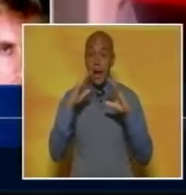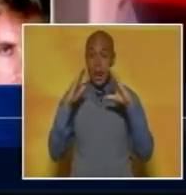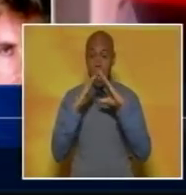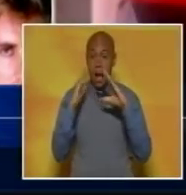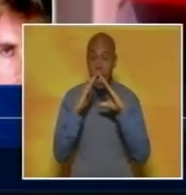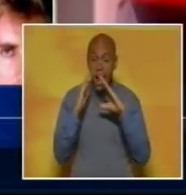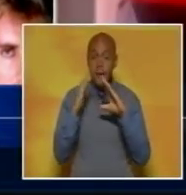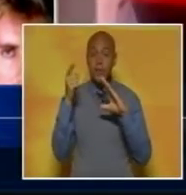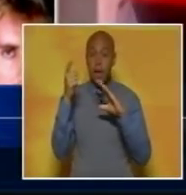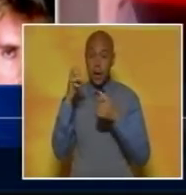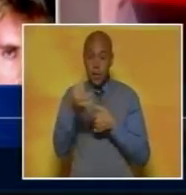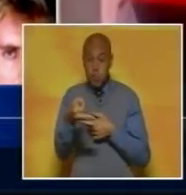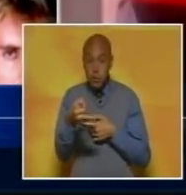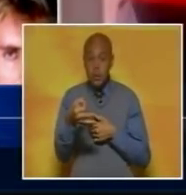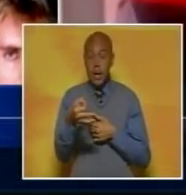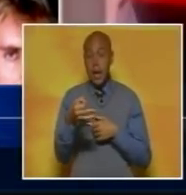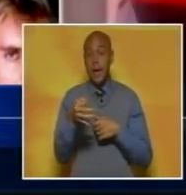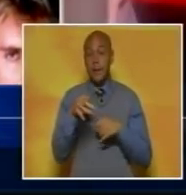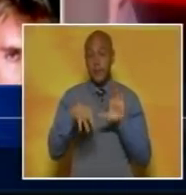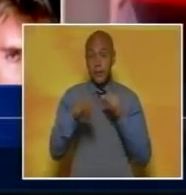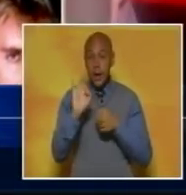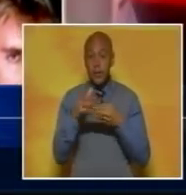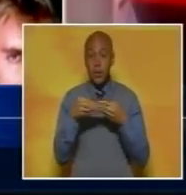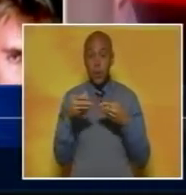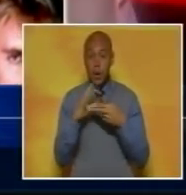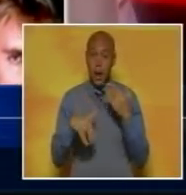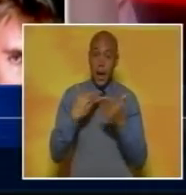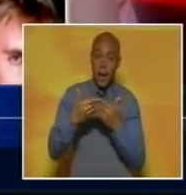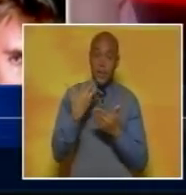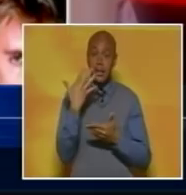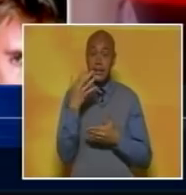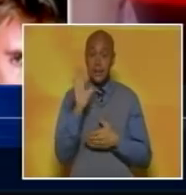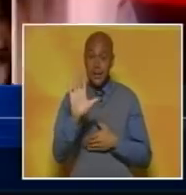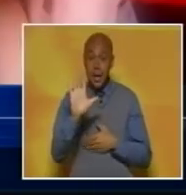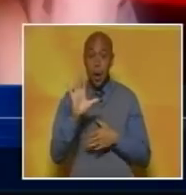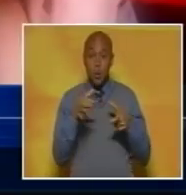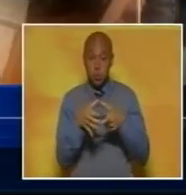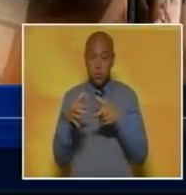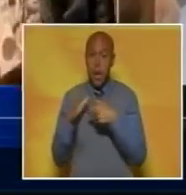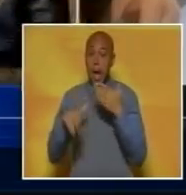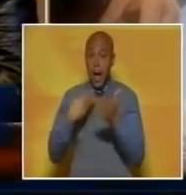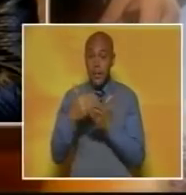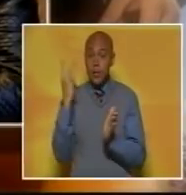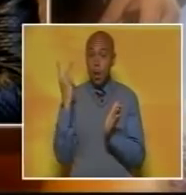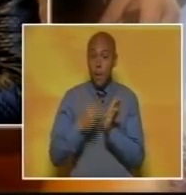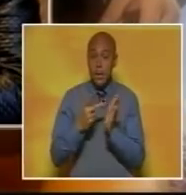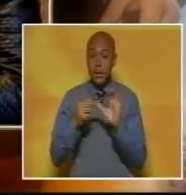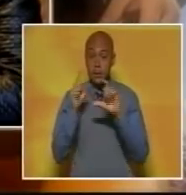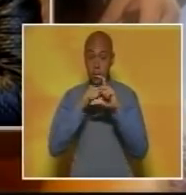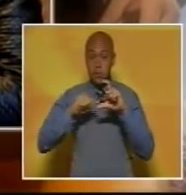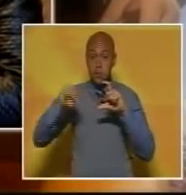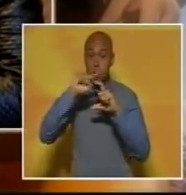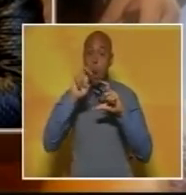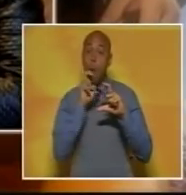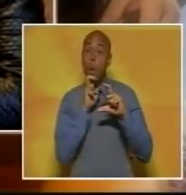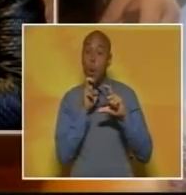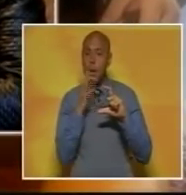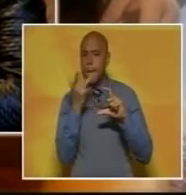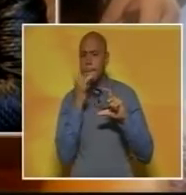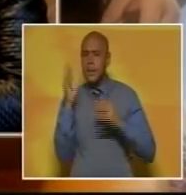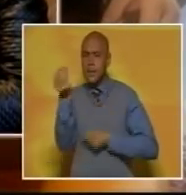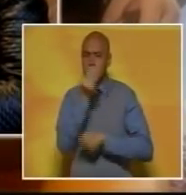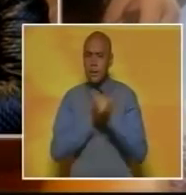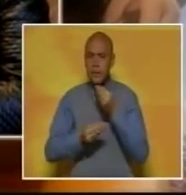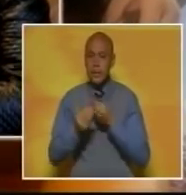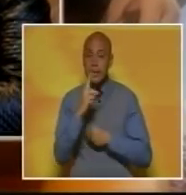la Moneda, van desde 13 libras por una moneda de 5 libras hasta 2.000 libras por la moneda de oro equivalente